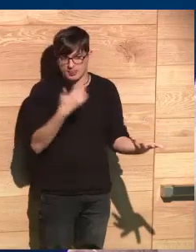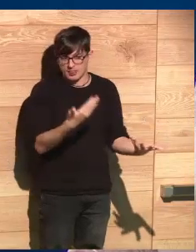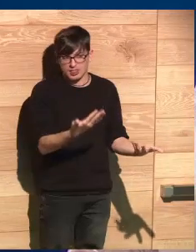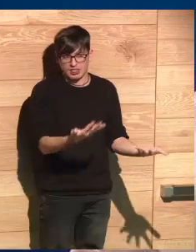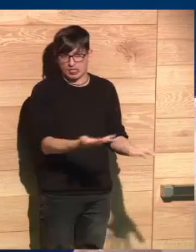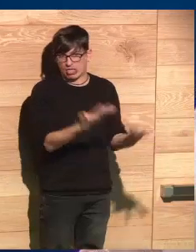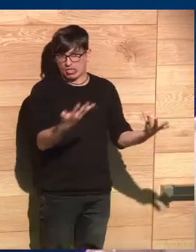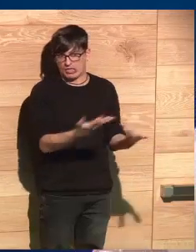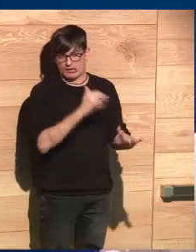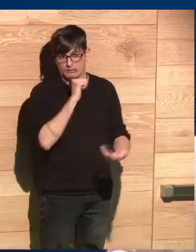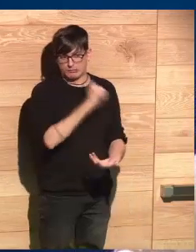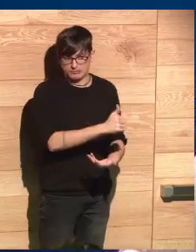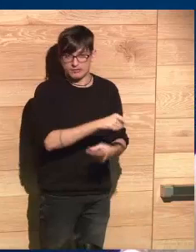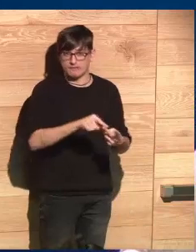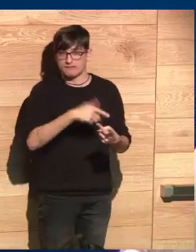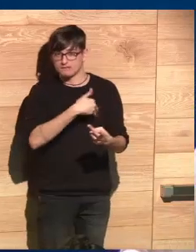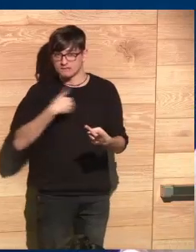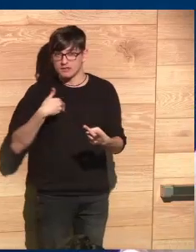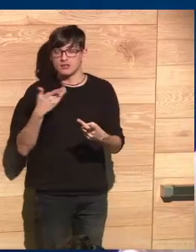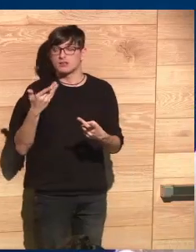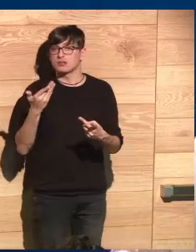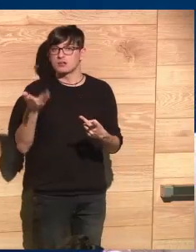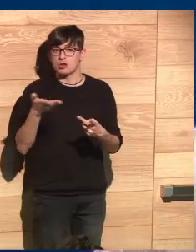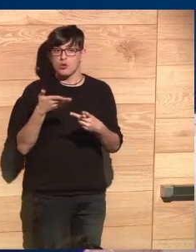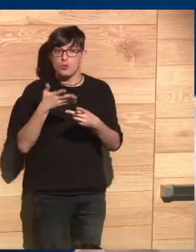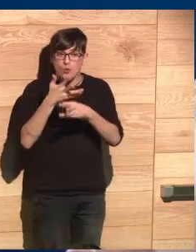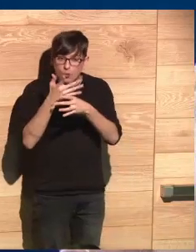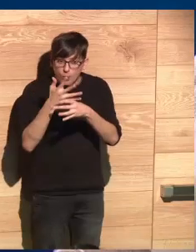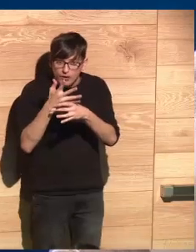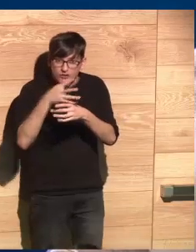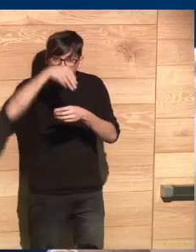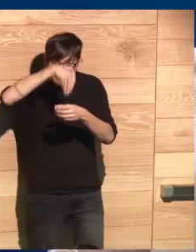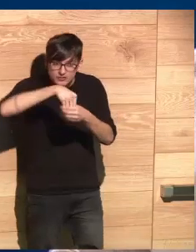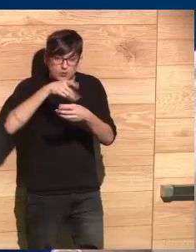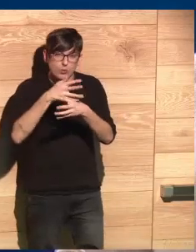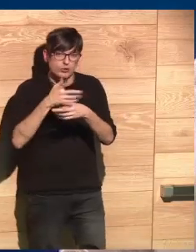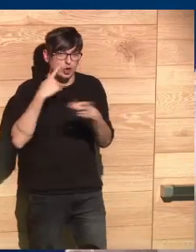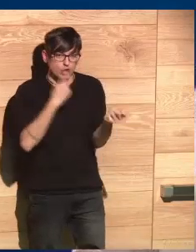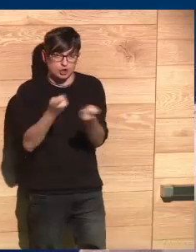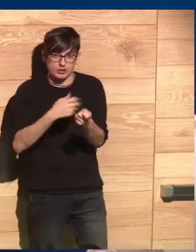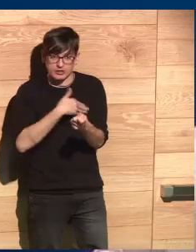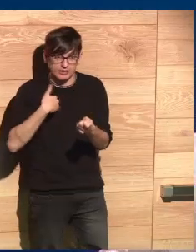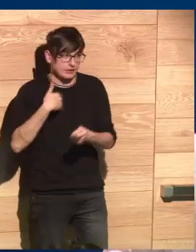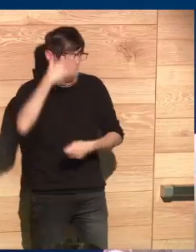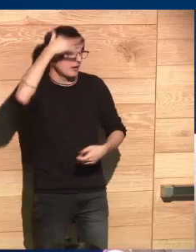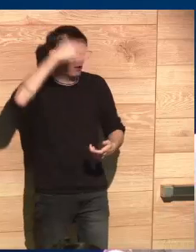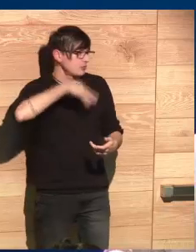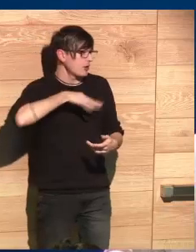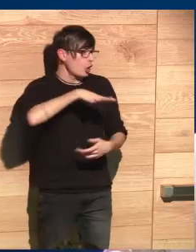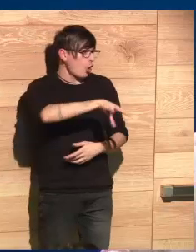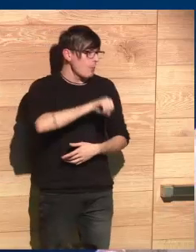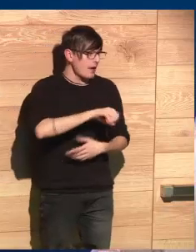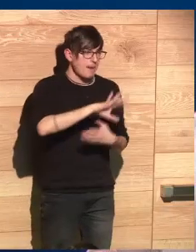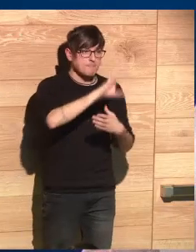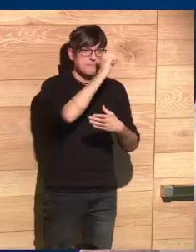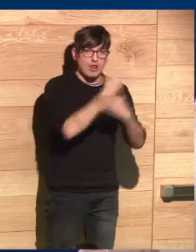calderilla para ellos. Lo que quieren controlar es el juego que se juega en esos torneos. Tú imagínate que puedas comprar el baloncesto. No